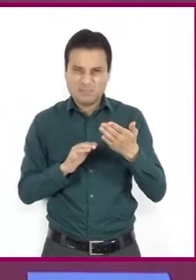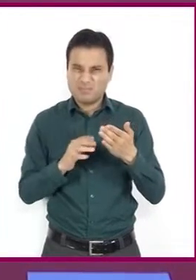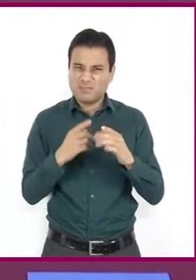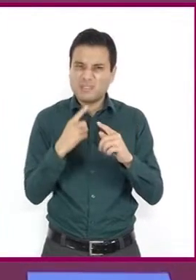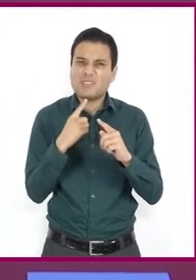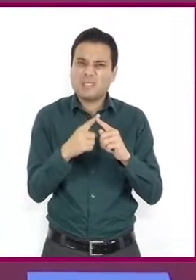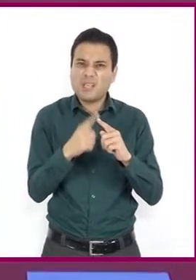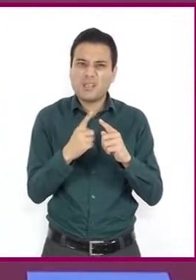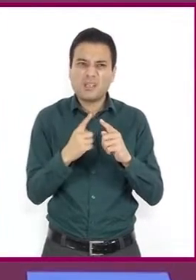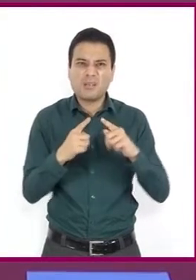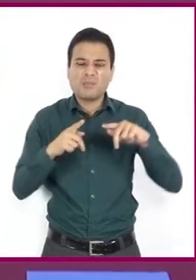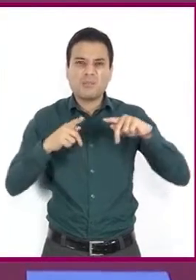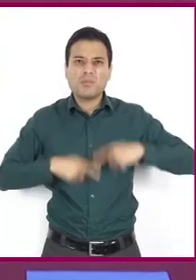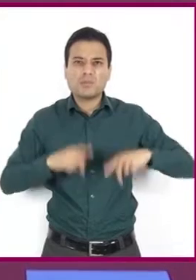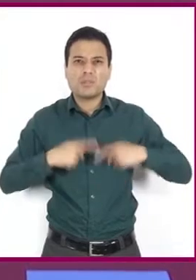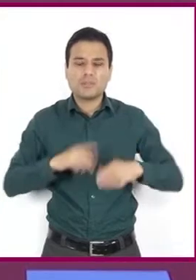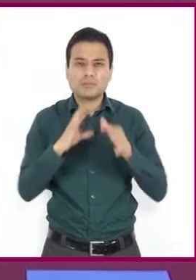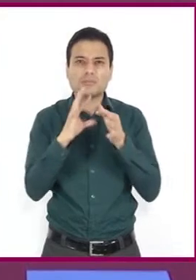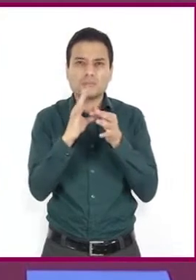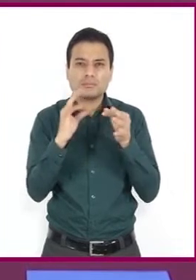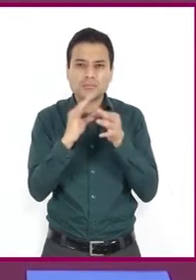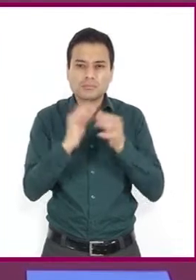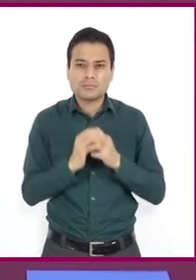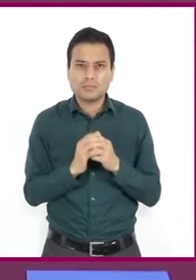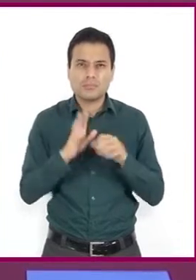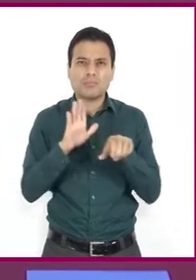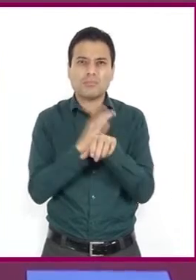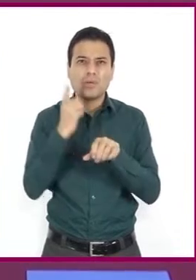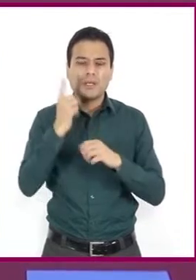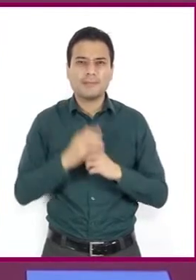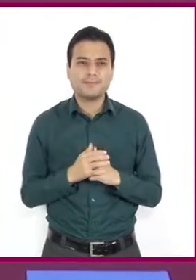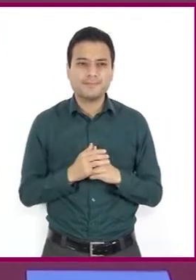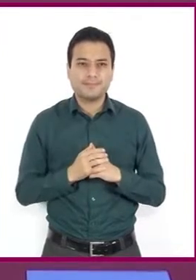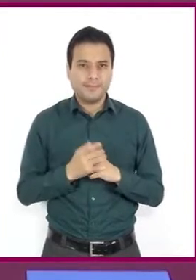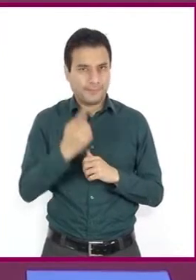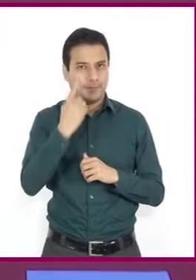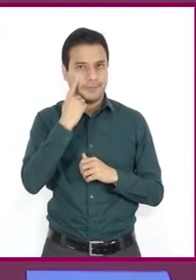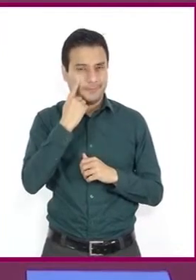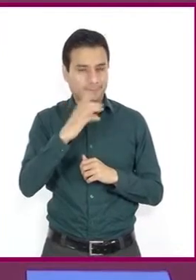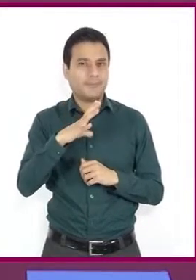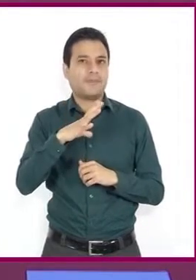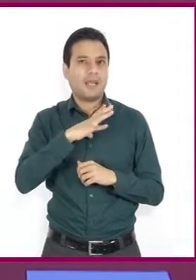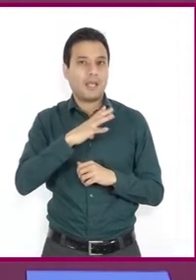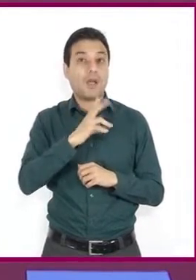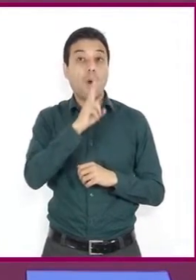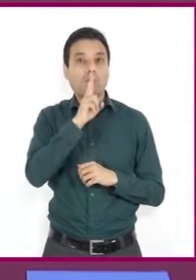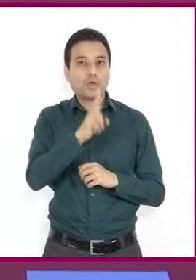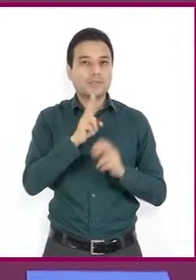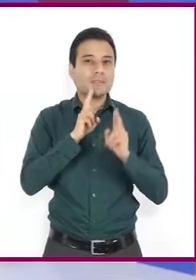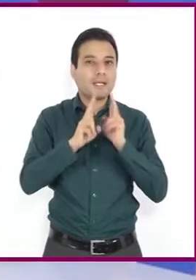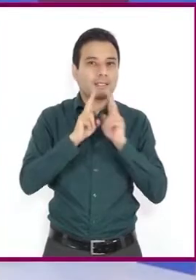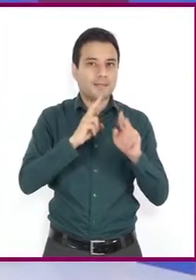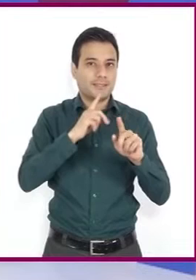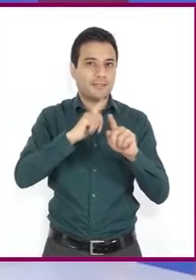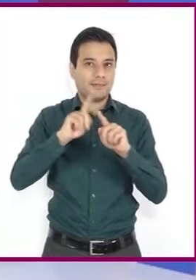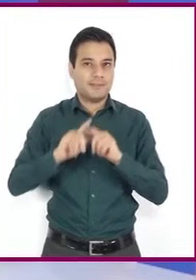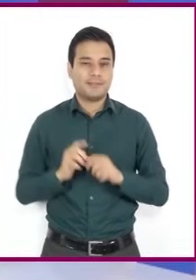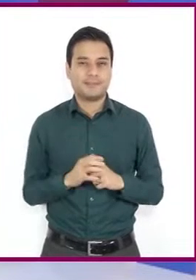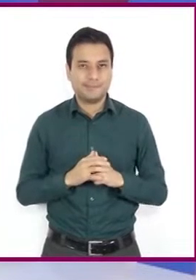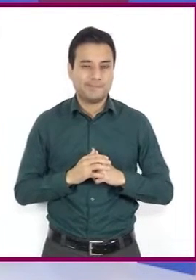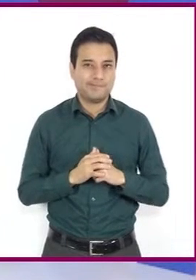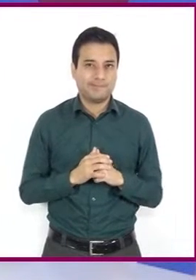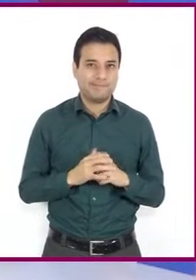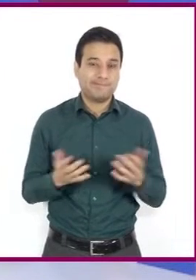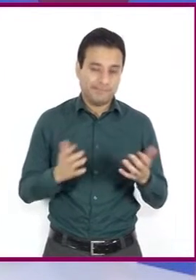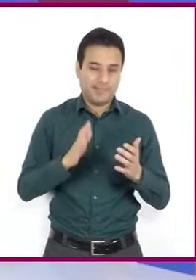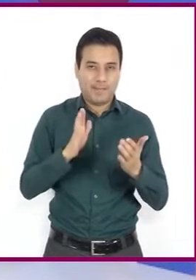y por qué la cuenta de esa manera. La respuesta la encontrarán en las diferentes voces narrativas. Por